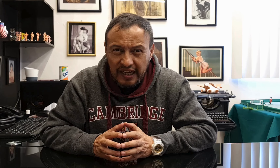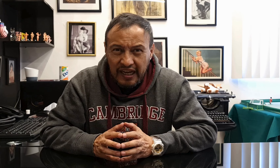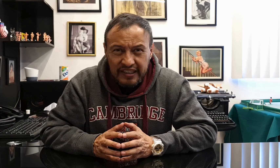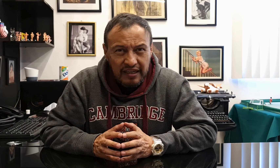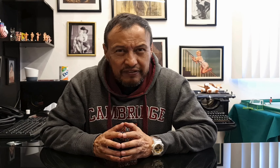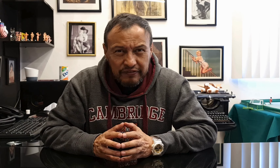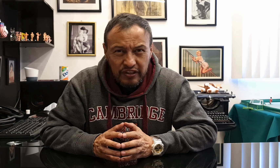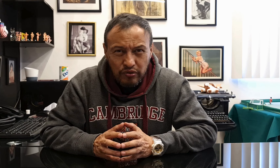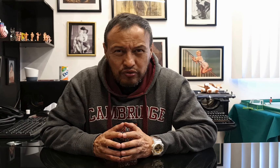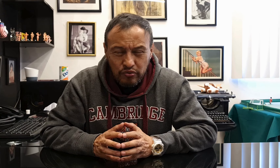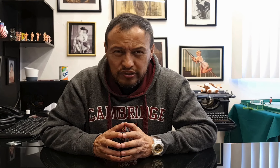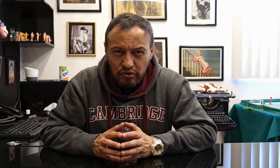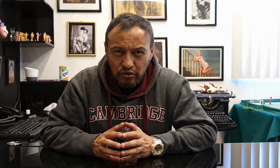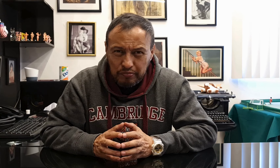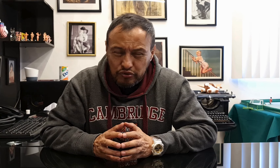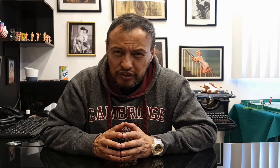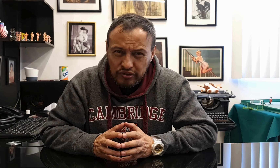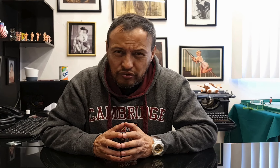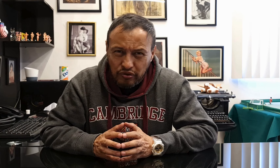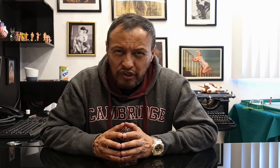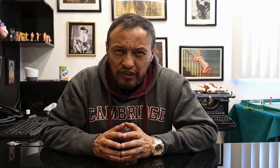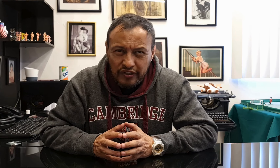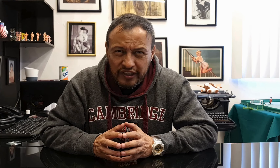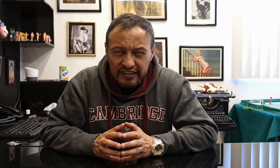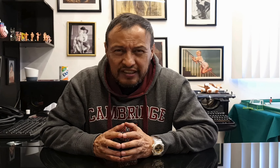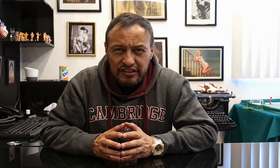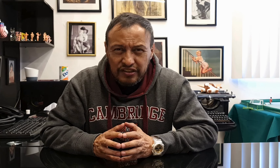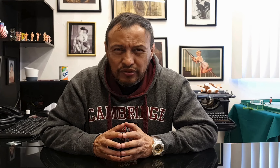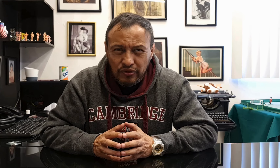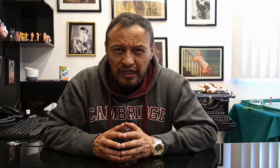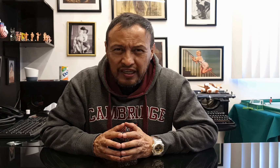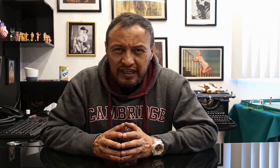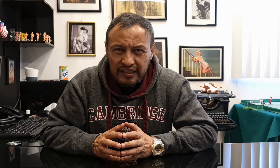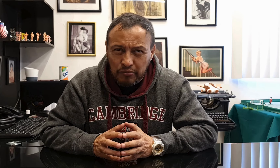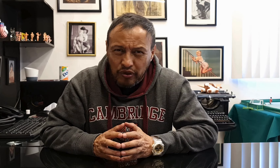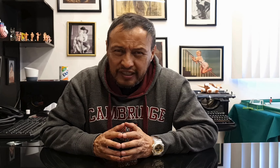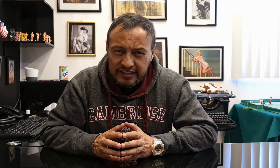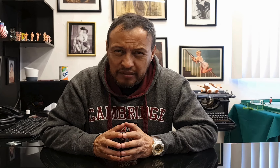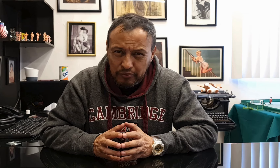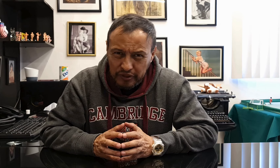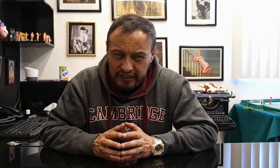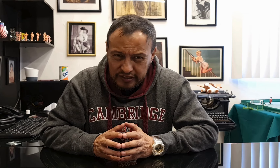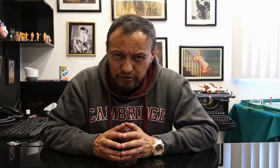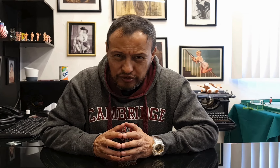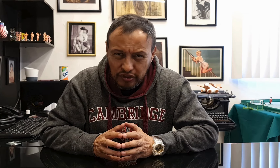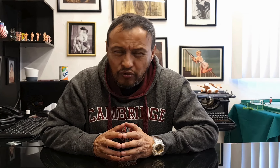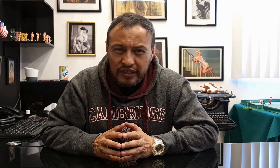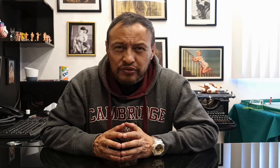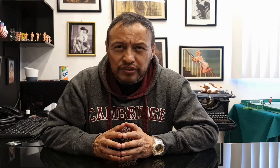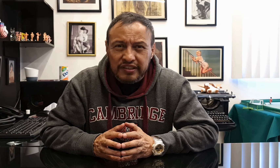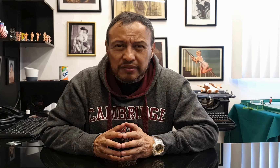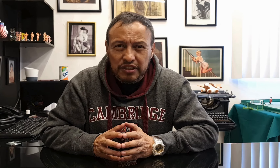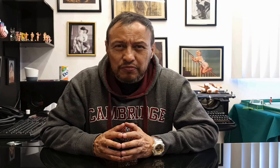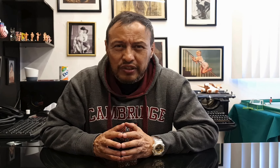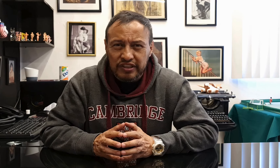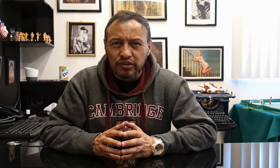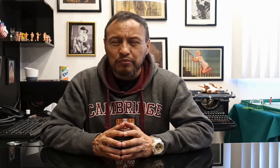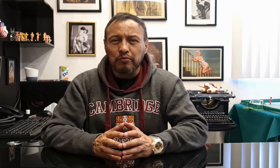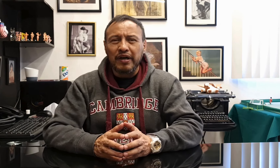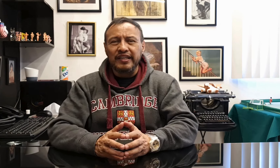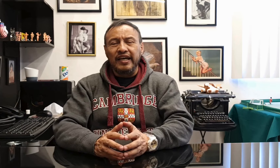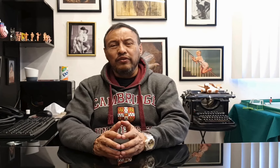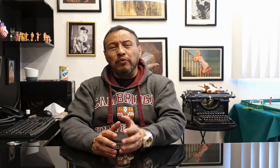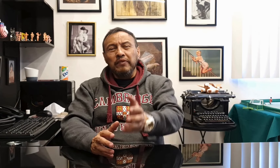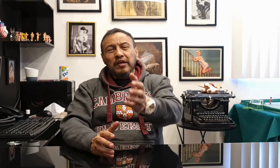que haya vivido nuestro proceso de transición a la democracia, porque en estos 5 años este mismo ha